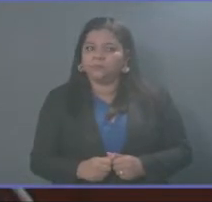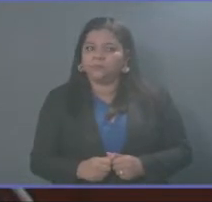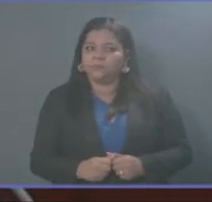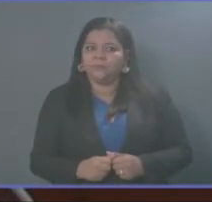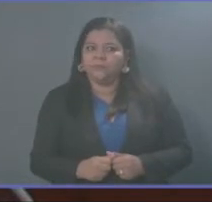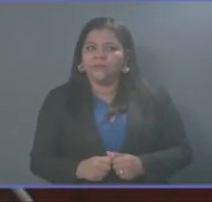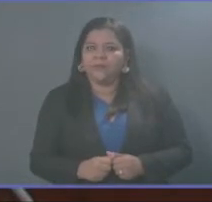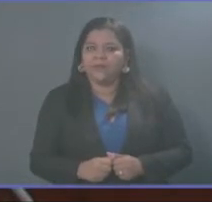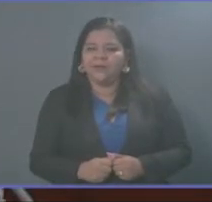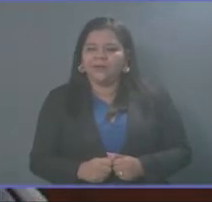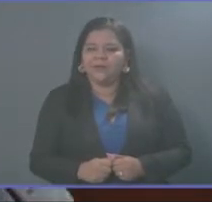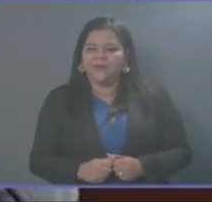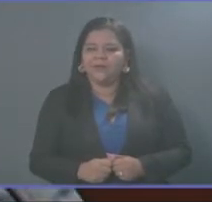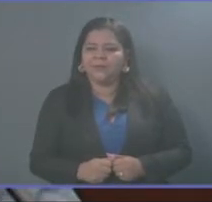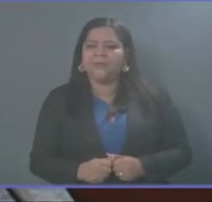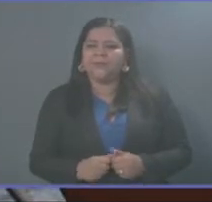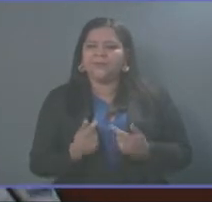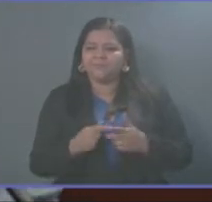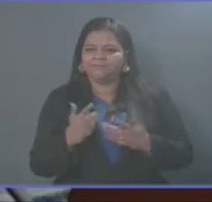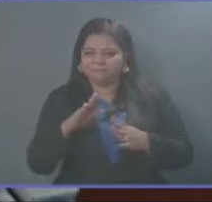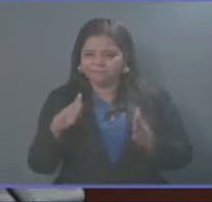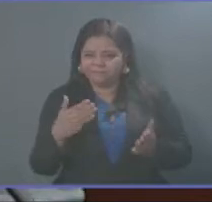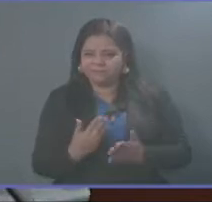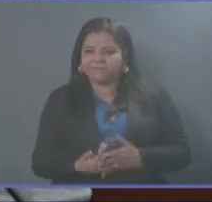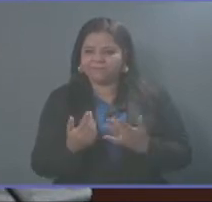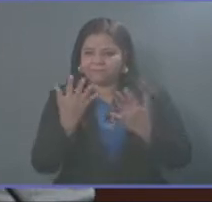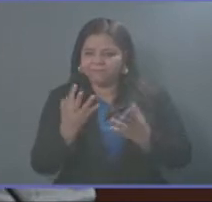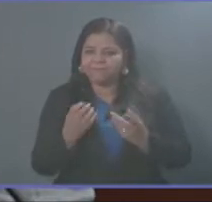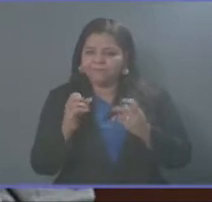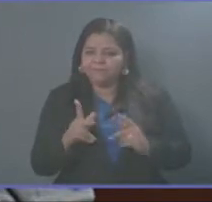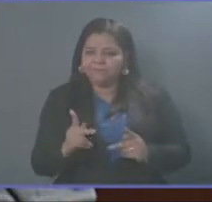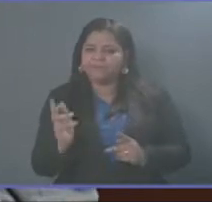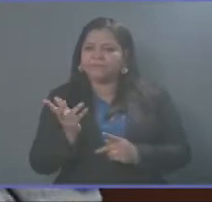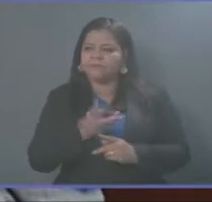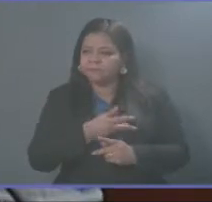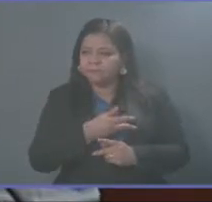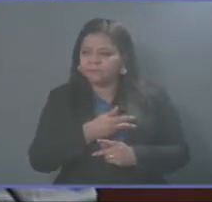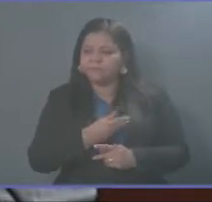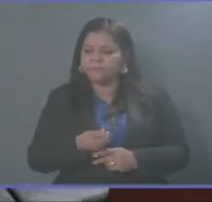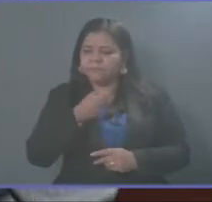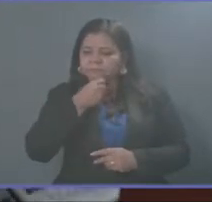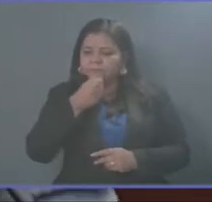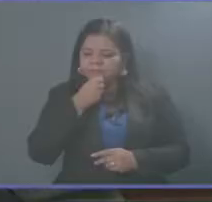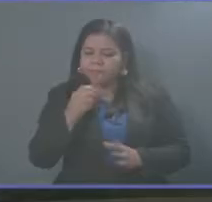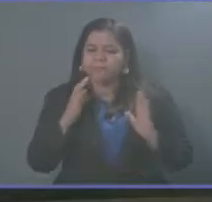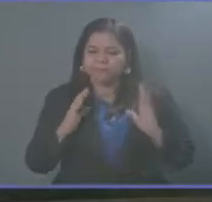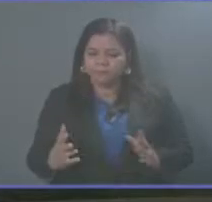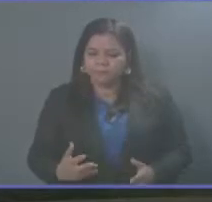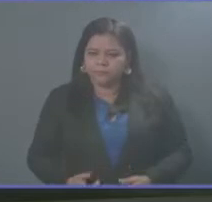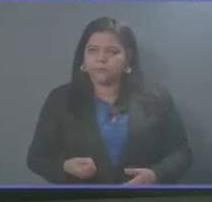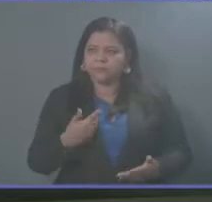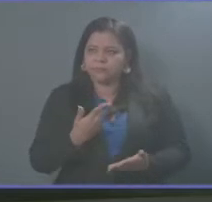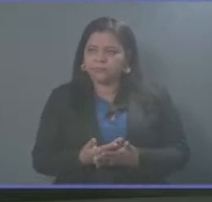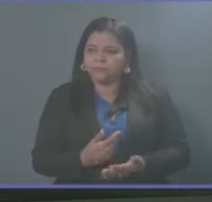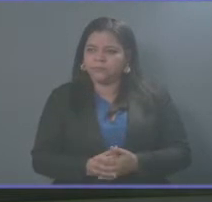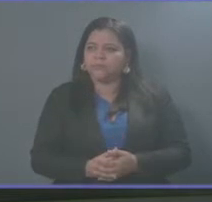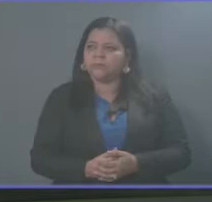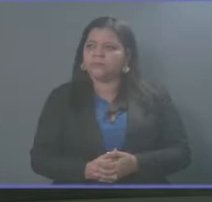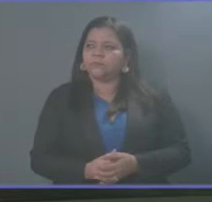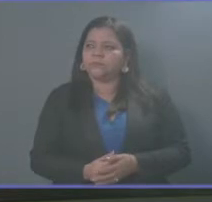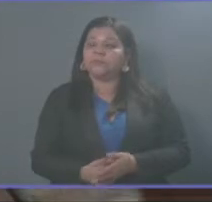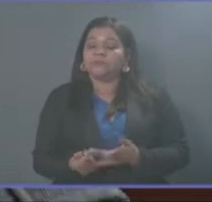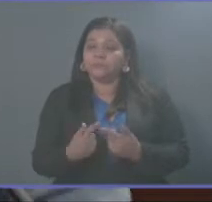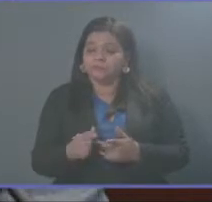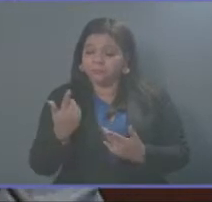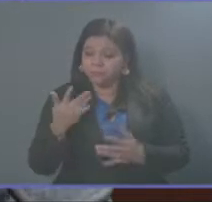esta tarde yo creo que es una oportunidad para que le mandemos un mensaje a este gobierno. Y ahora que